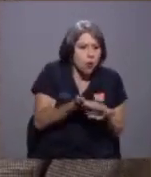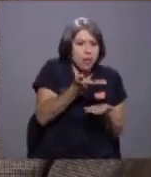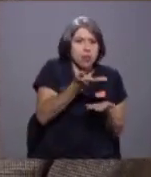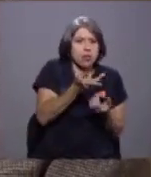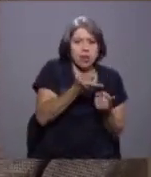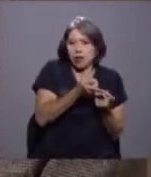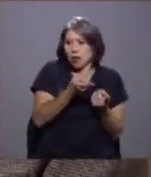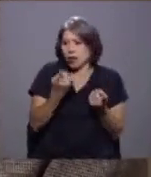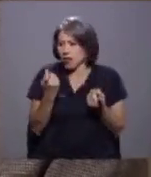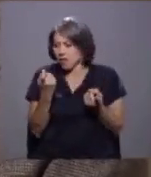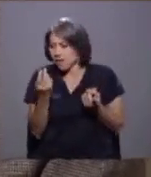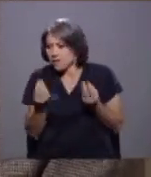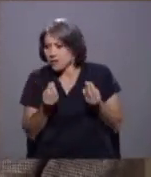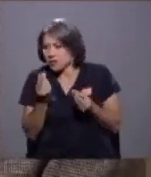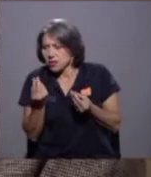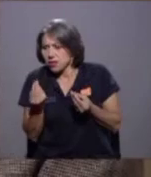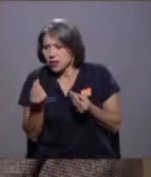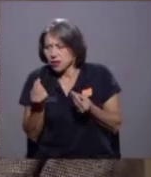y el déficit crece en